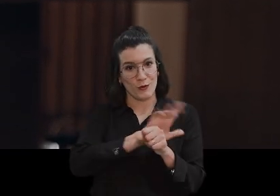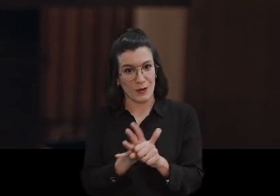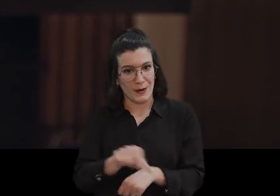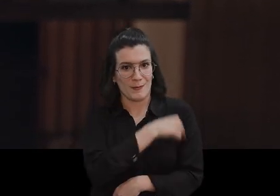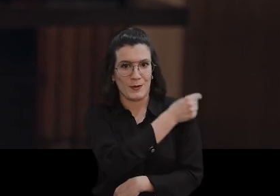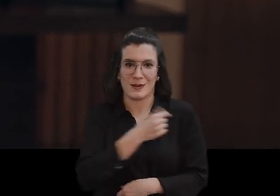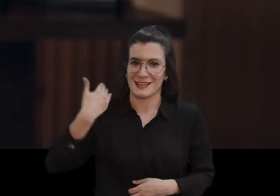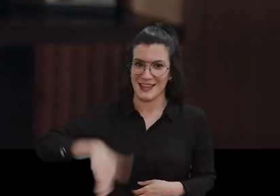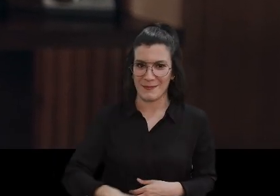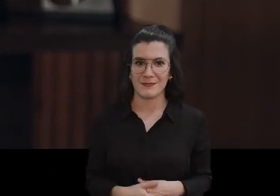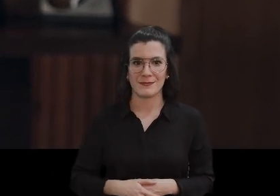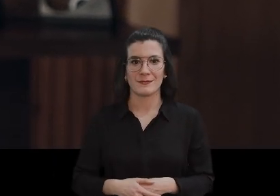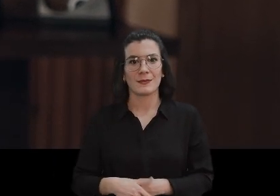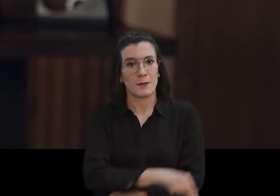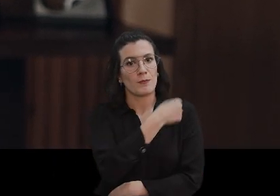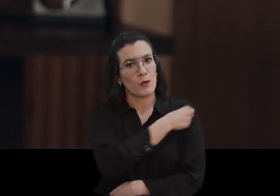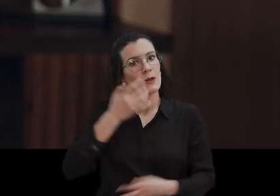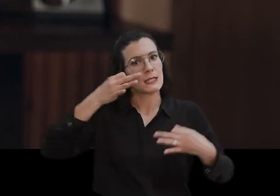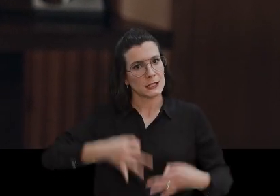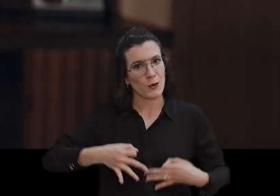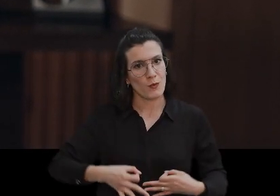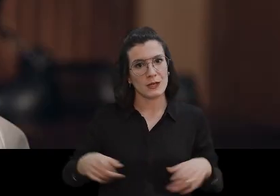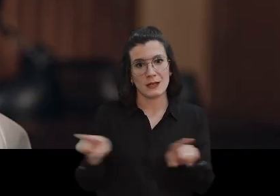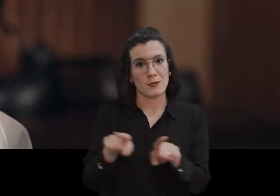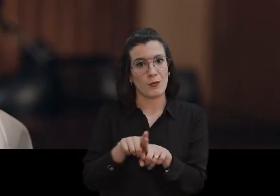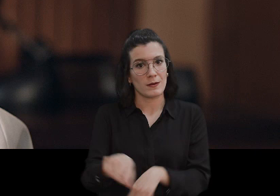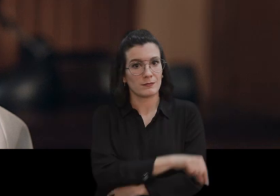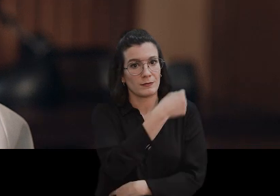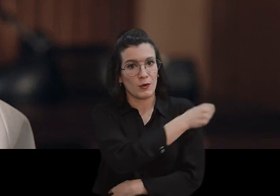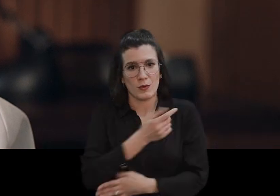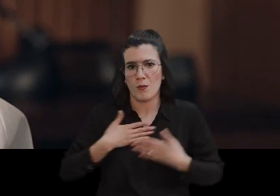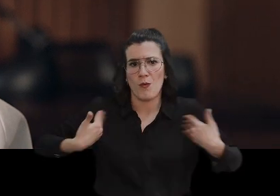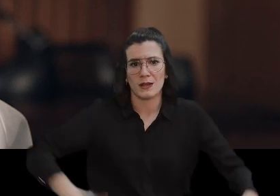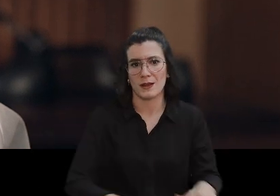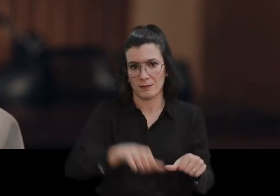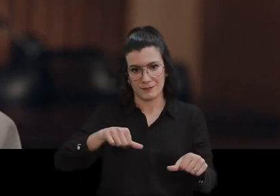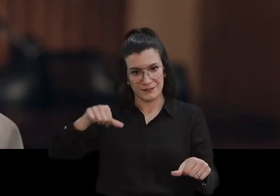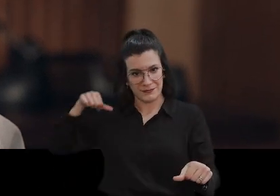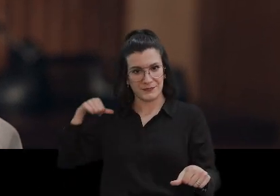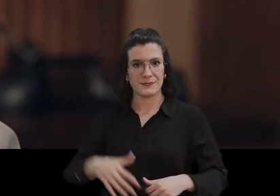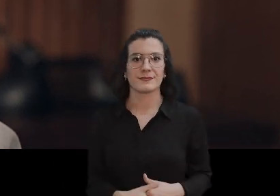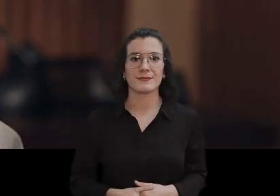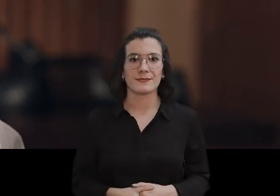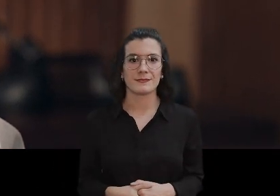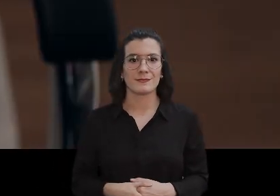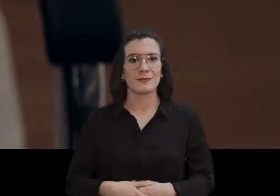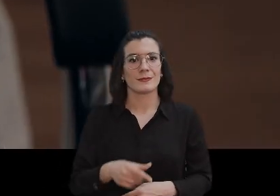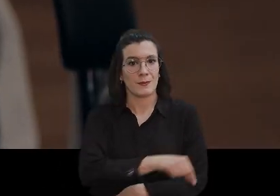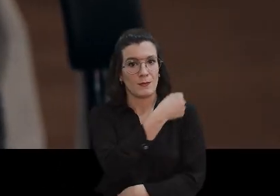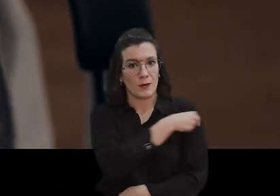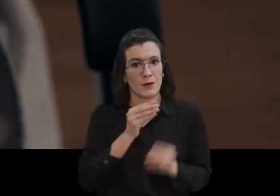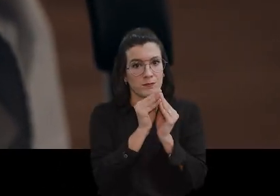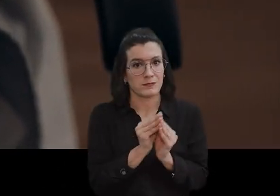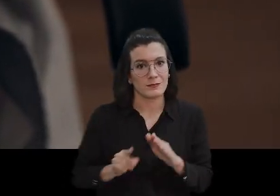por fin tenemos una vacuna para el coronavirus. Las vacunas son seguras, al igual que cualquier otra vacuna que ha llegado a la población. Se